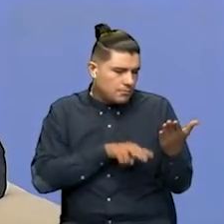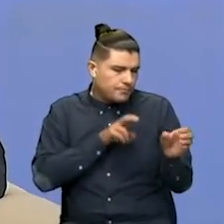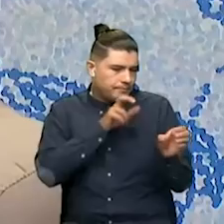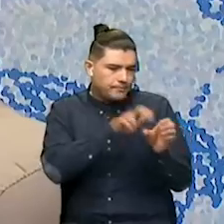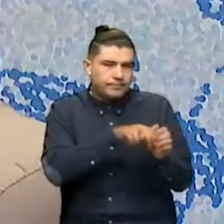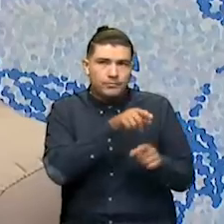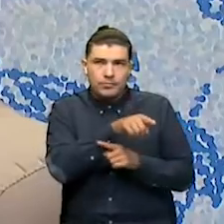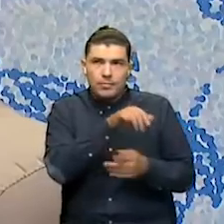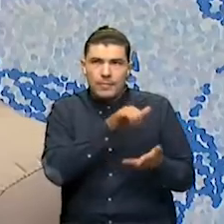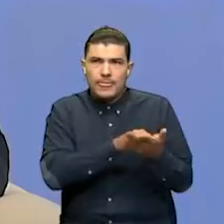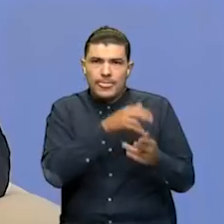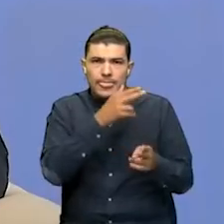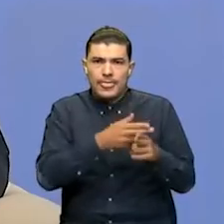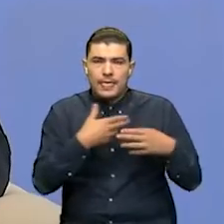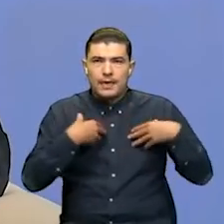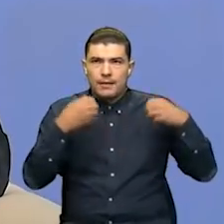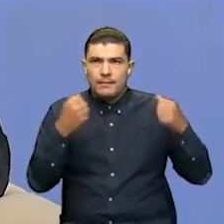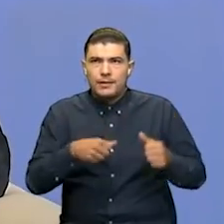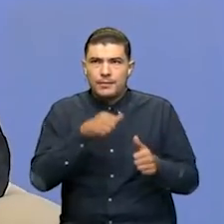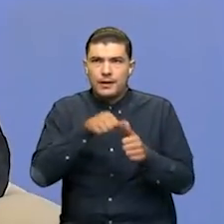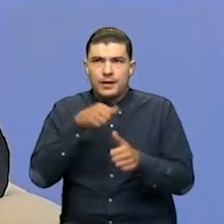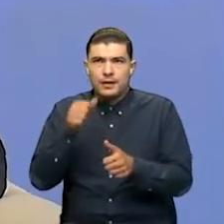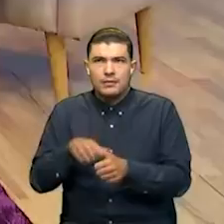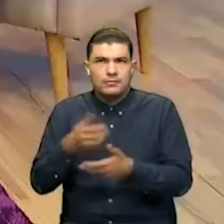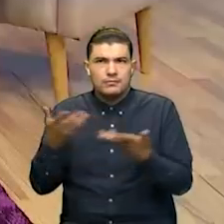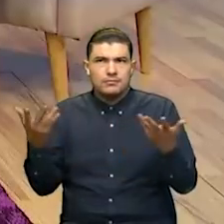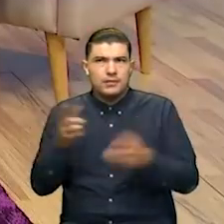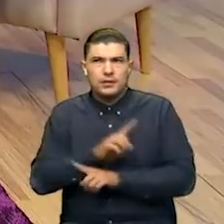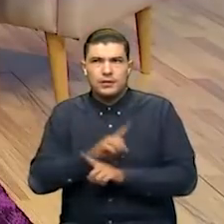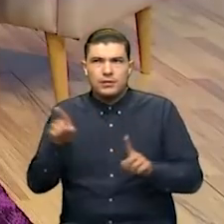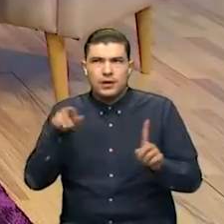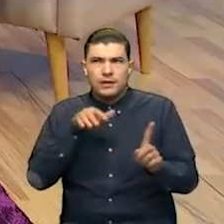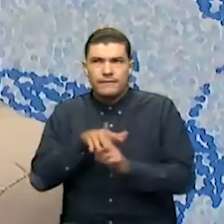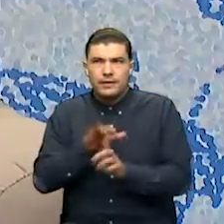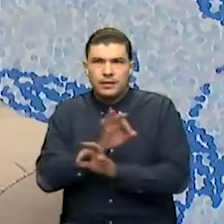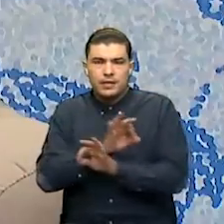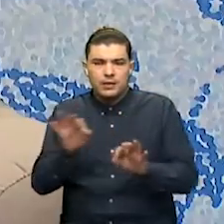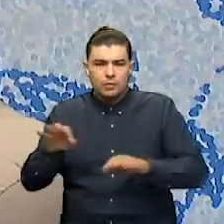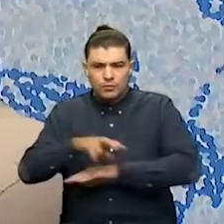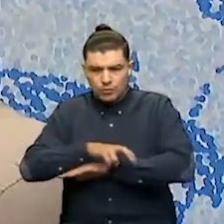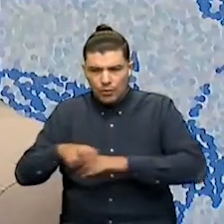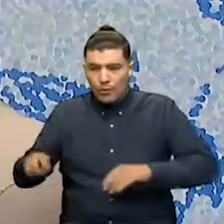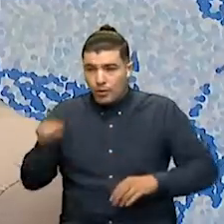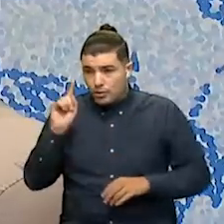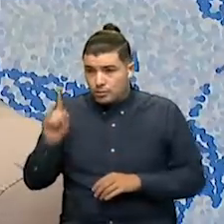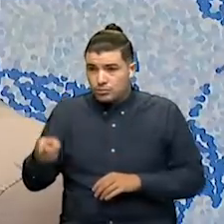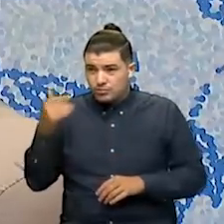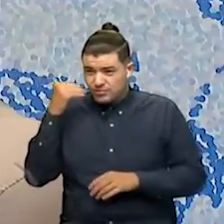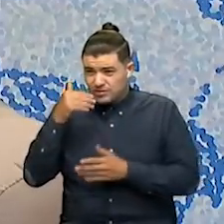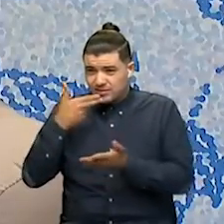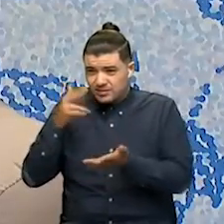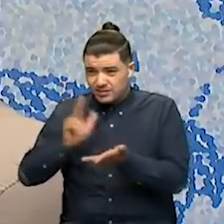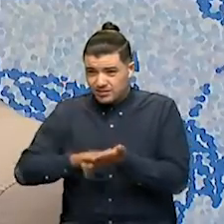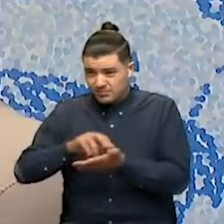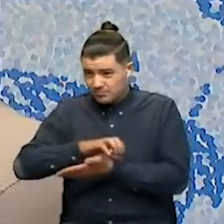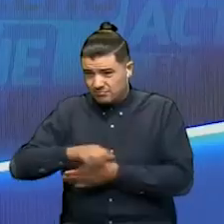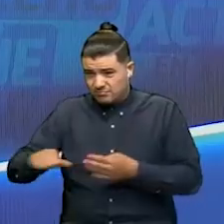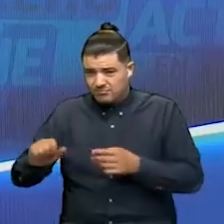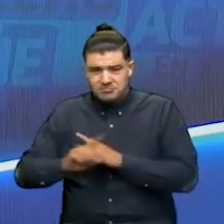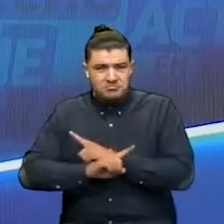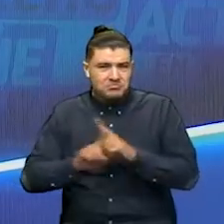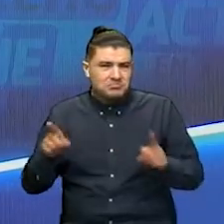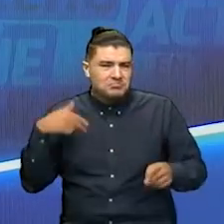de instrumentos públicos y demás, donde aparece la propiedad de cada uno. Entonces, pues no habría, digamos, el hecho de que ella tenga esa escritura no quiere decir nada. Son mitos